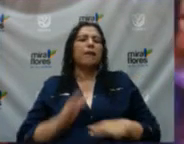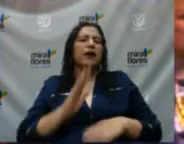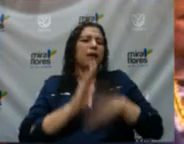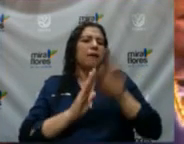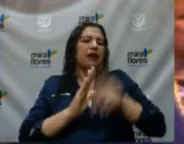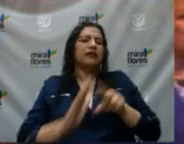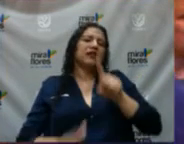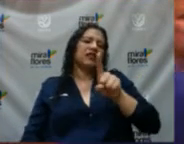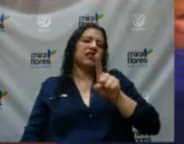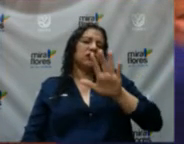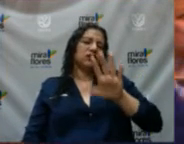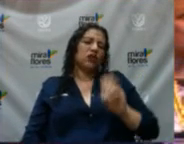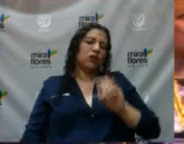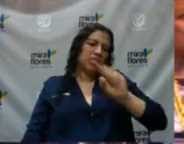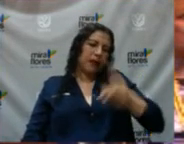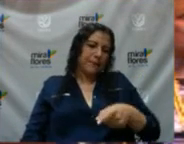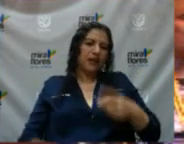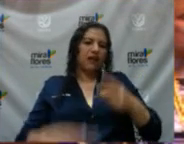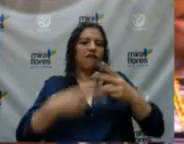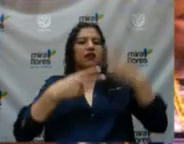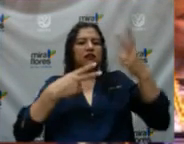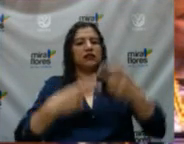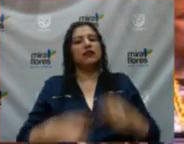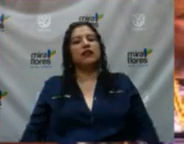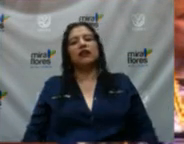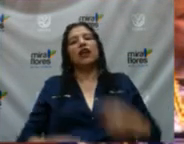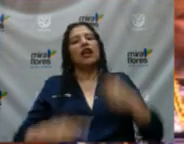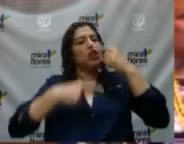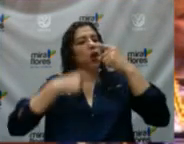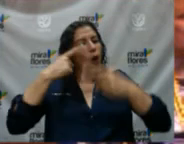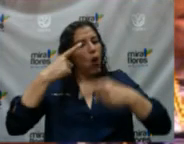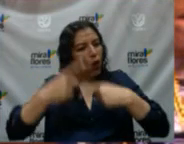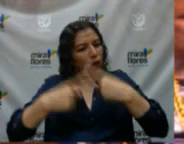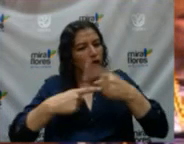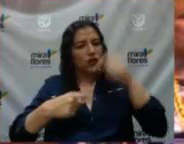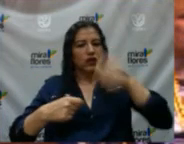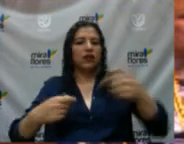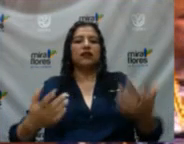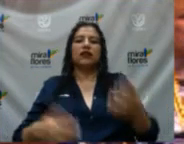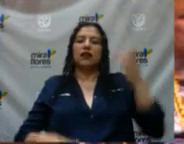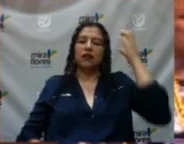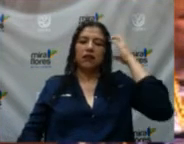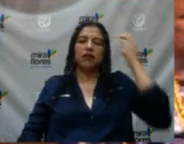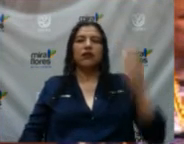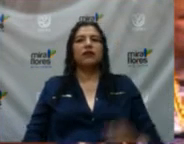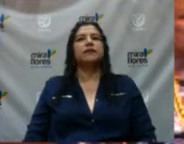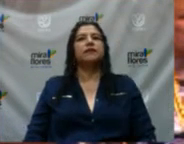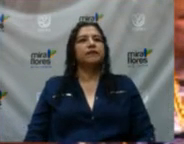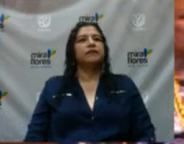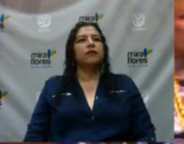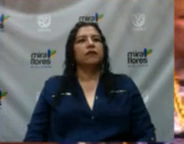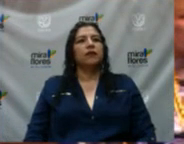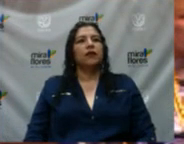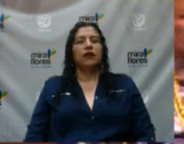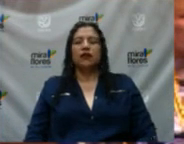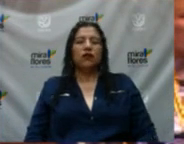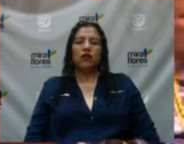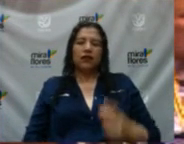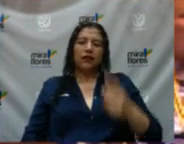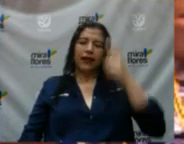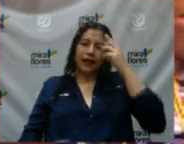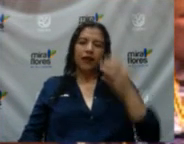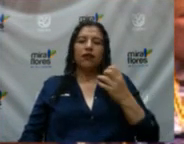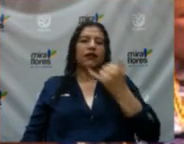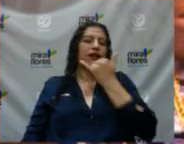de 150.000 visitas que se dan todos los días por nuestras calles. Sin temor a equivocarme,